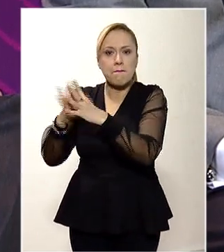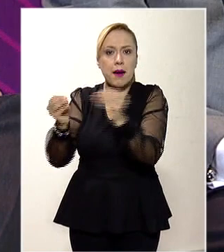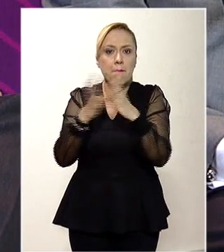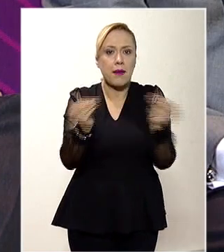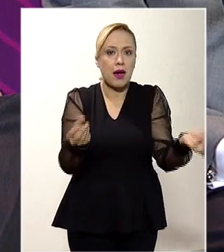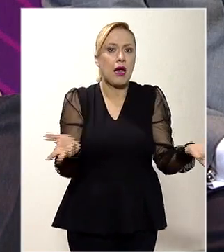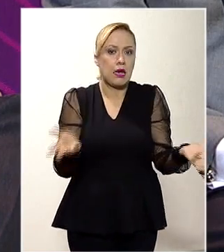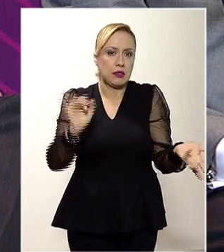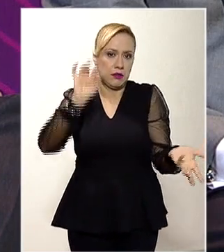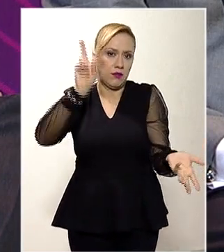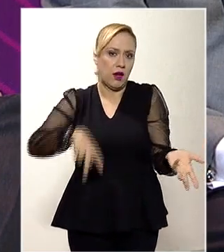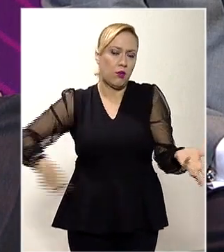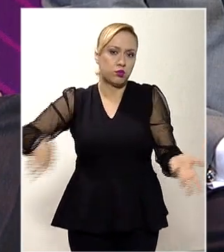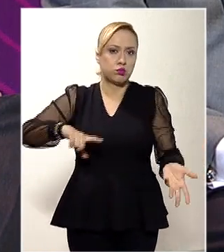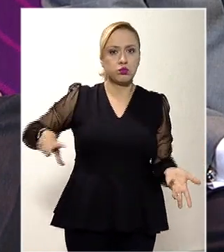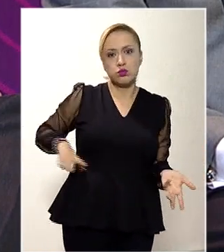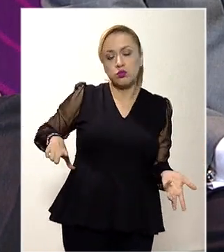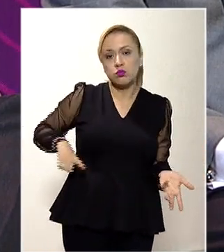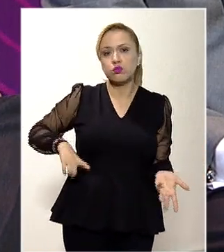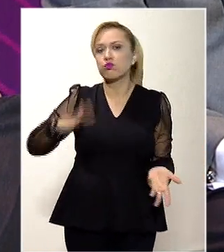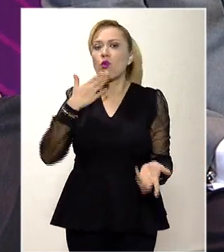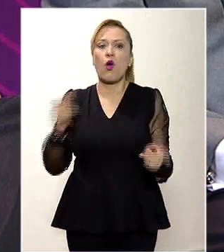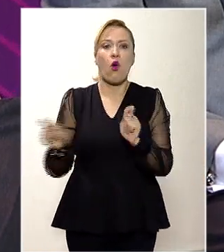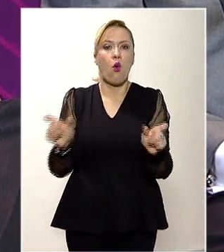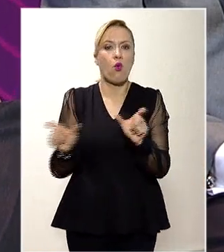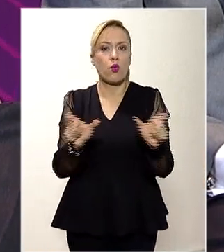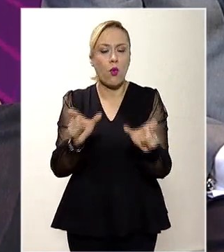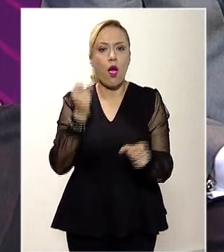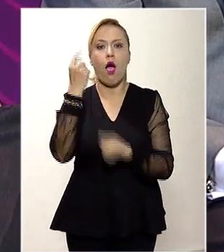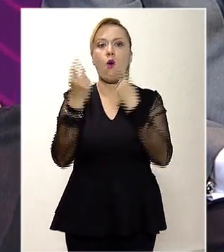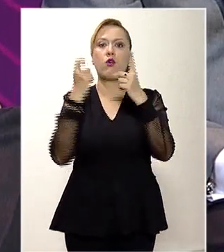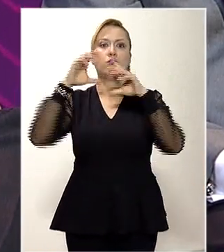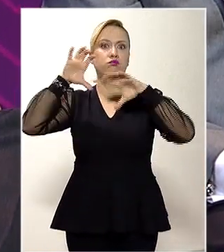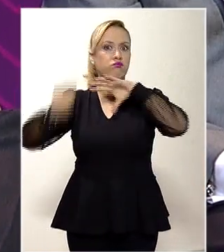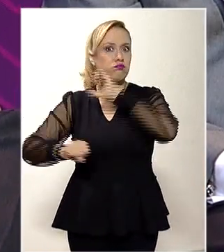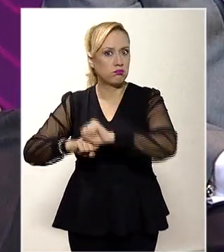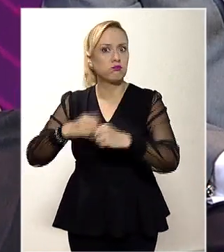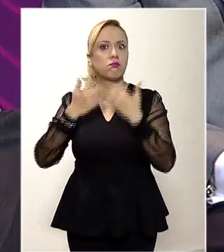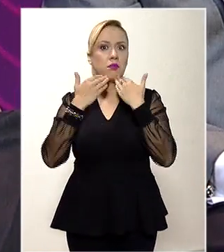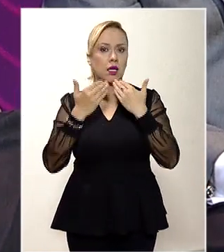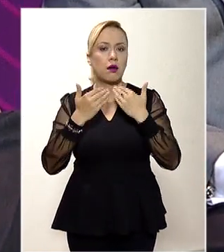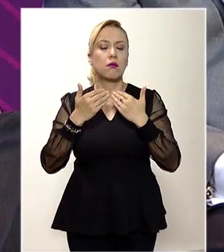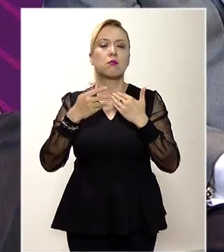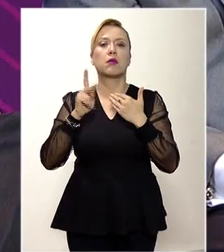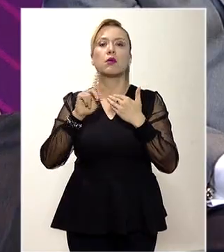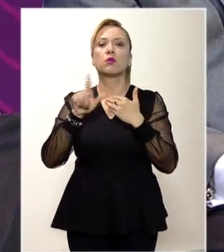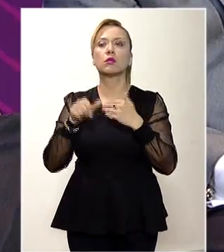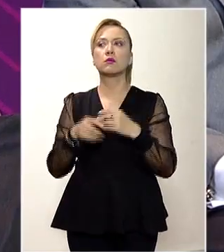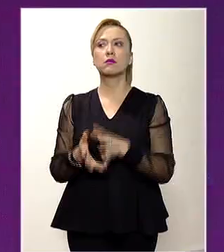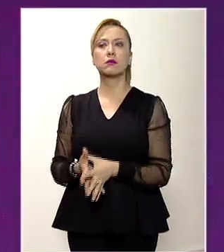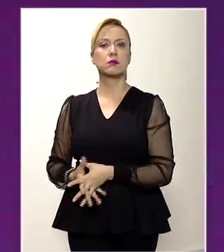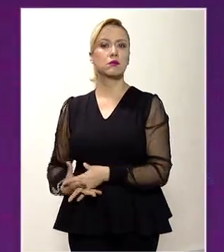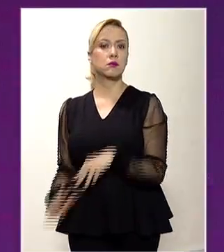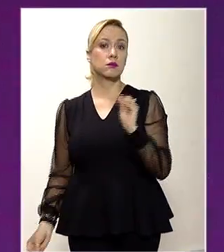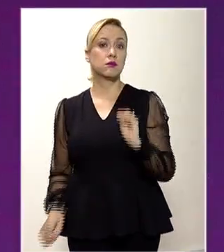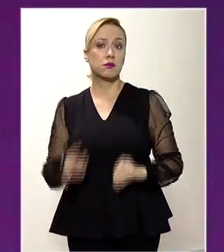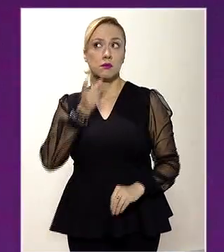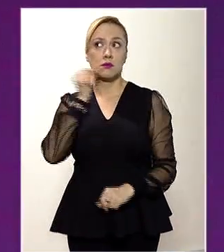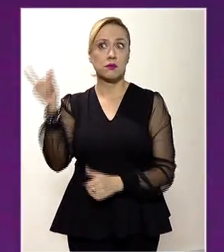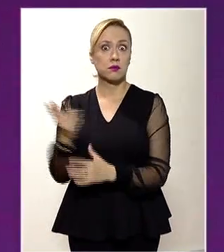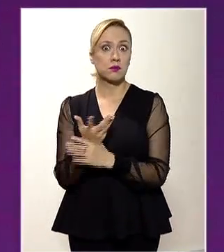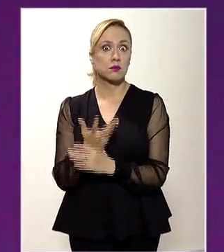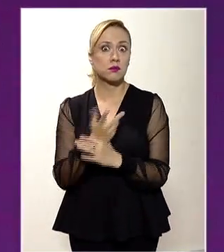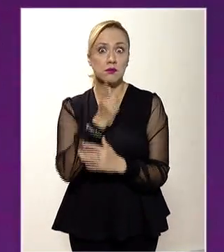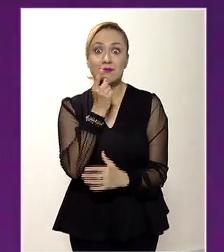pues sí, son agentes estatales sobre lo que no tienes control. Algunas fueron detenciones legales que terminaron en desapariciones, algunas no. Claro. Pero